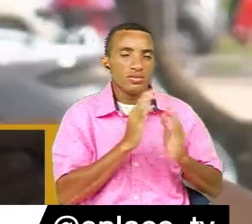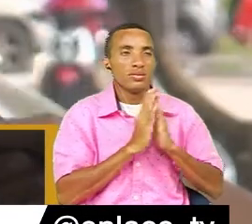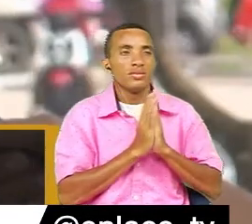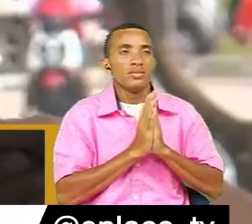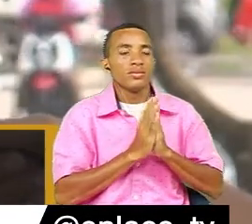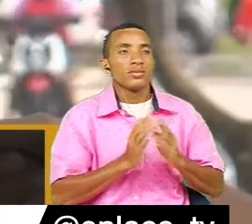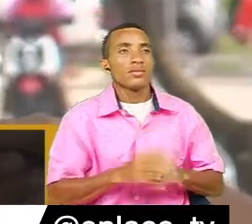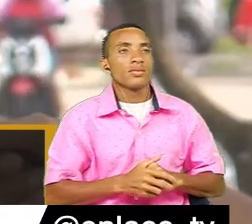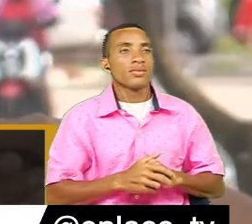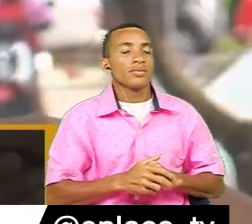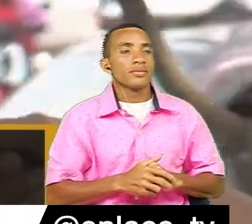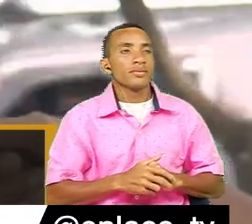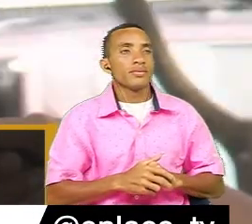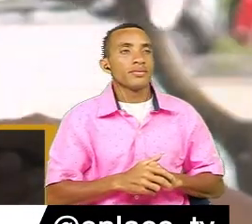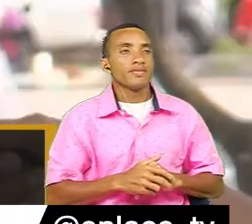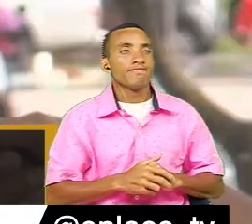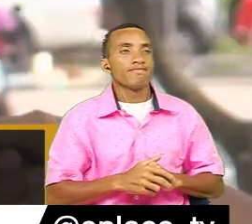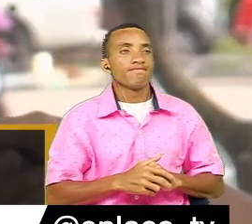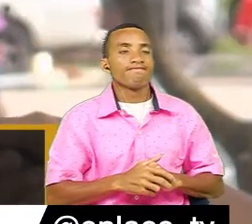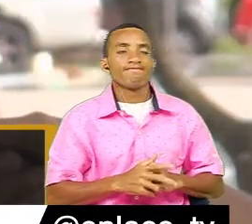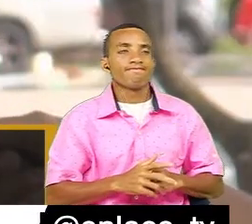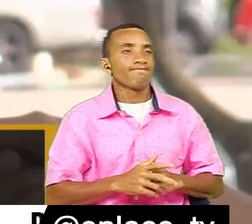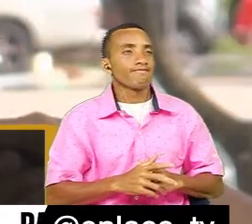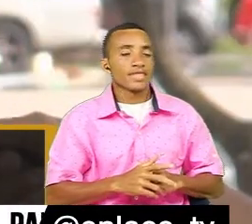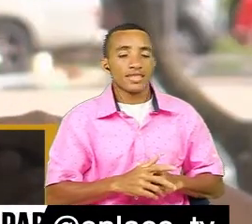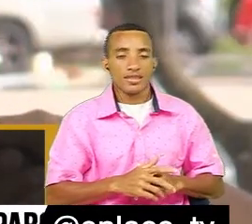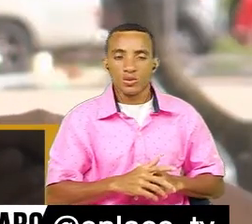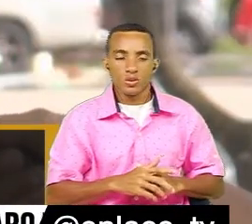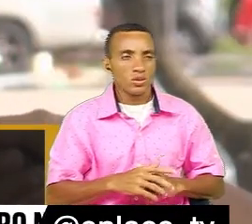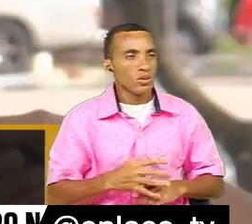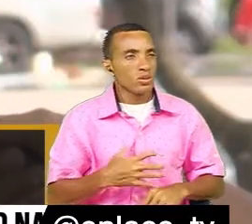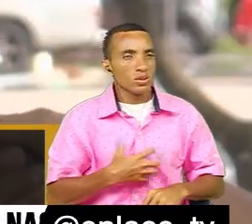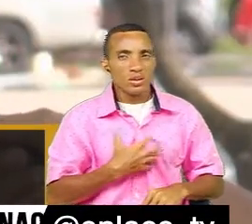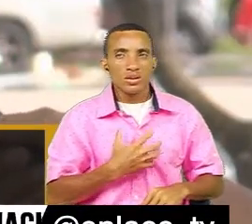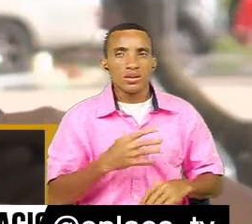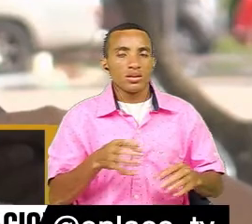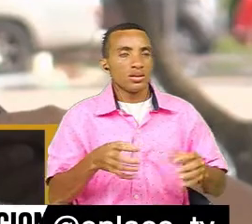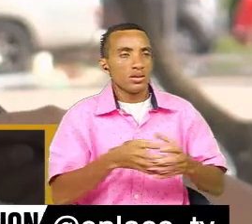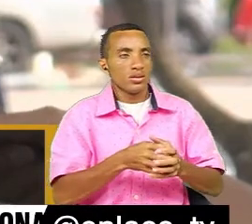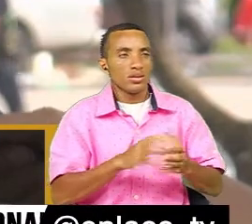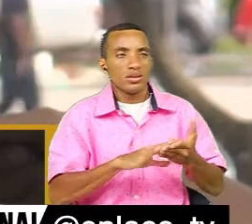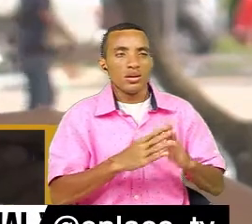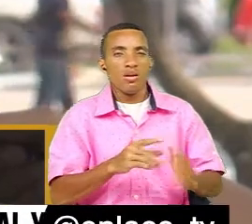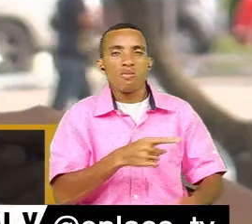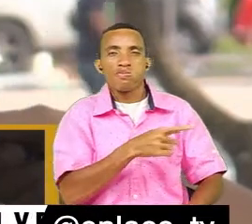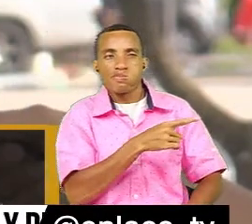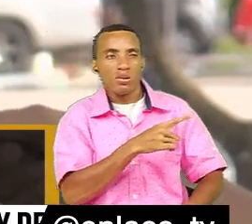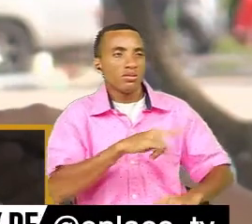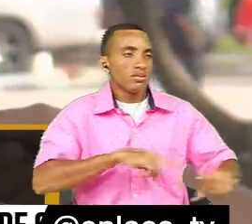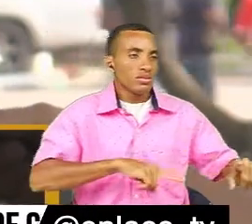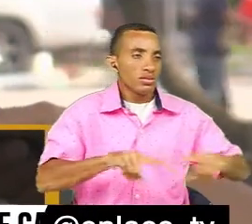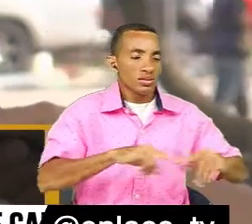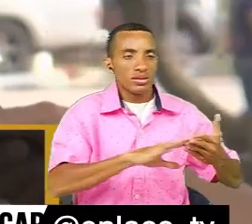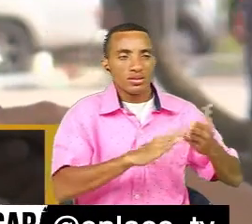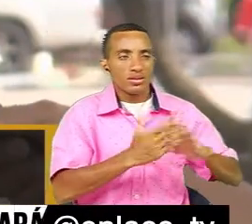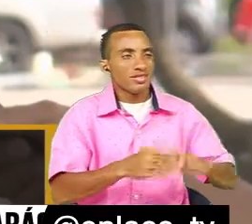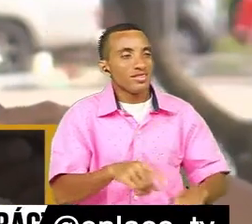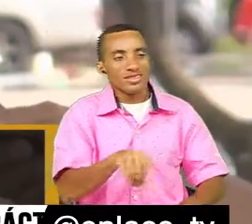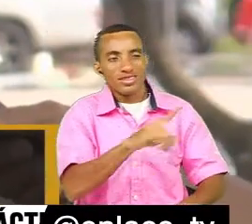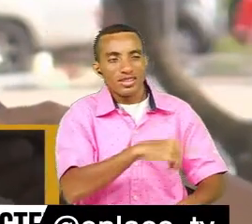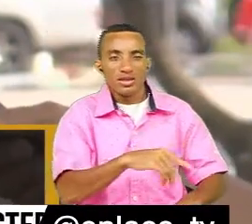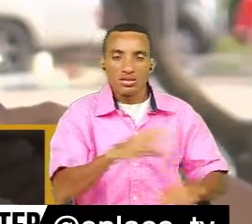porque es muy molesta la Junta de Acción Comunal que hay, es muy molesta, no se preocupan por el